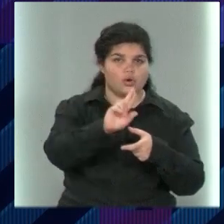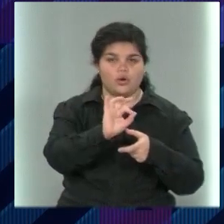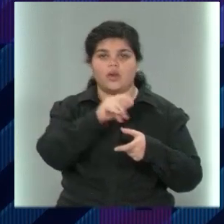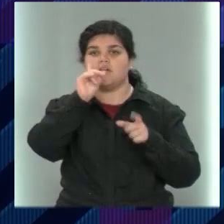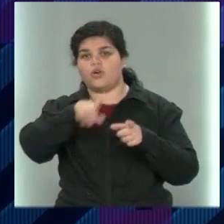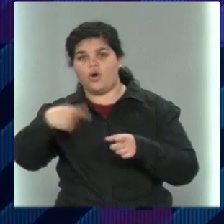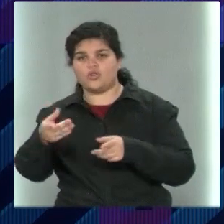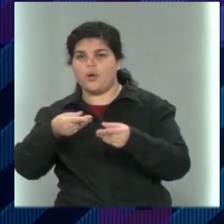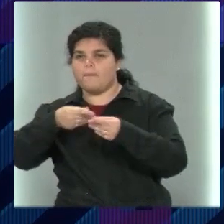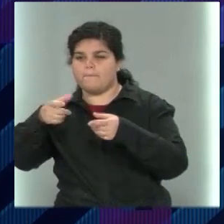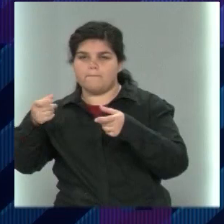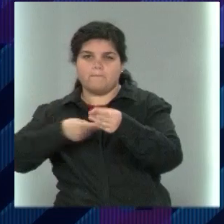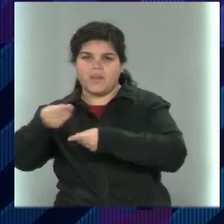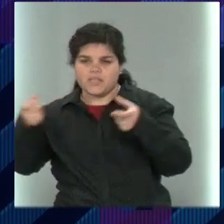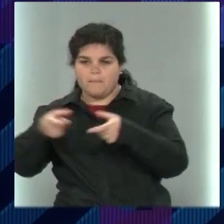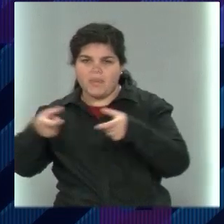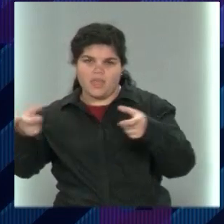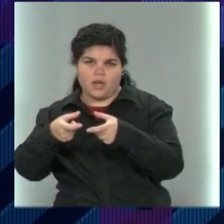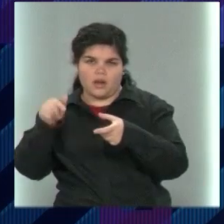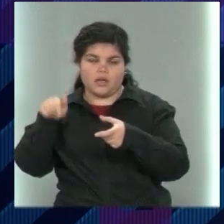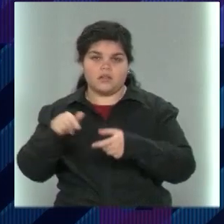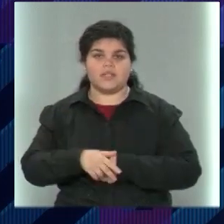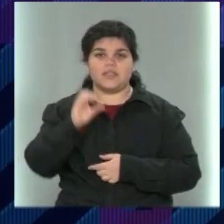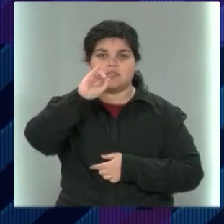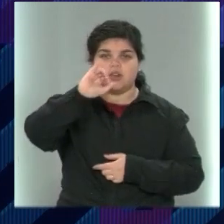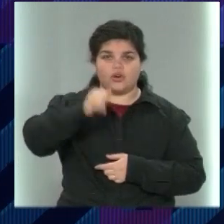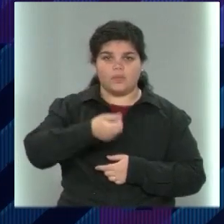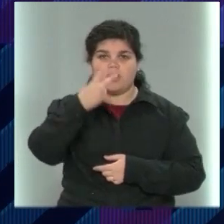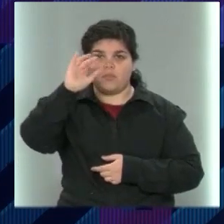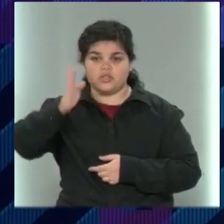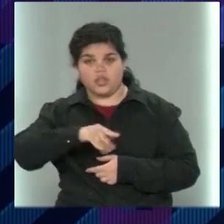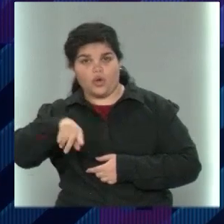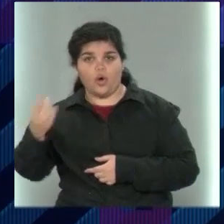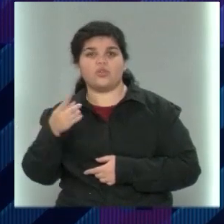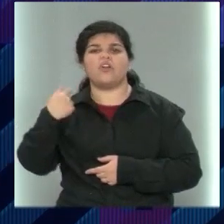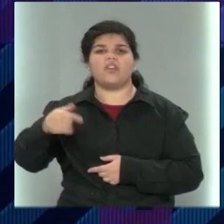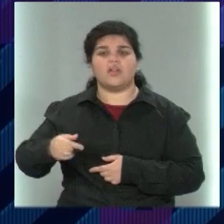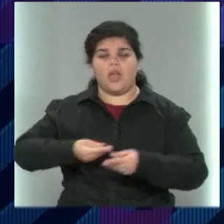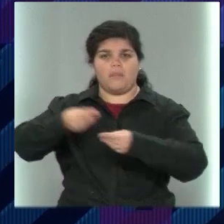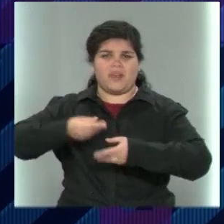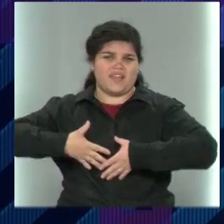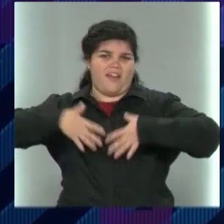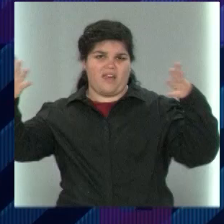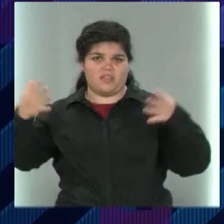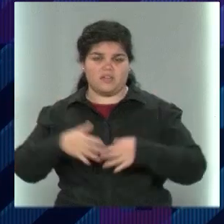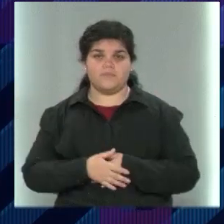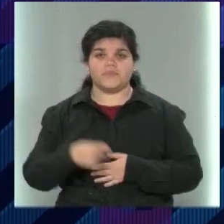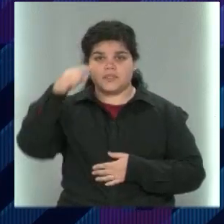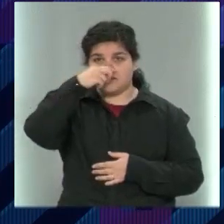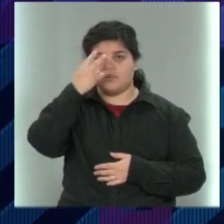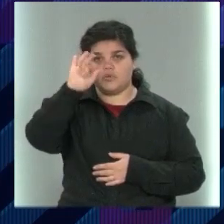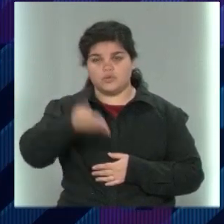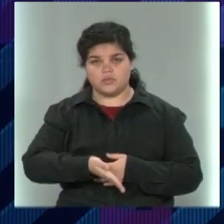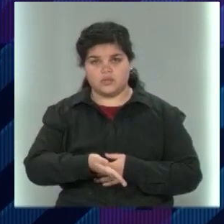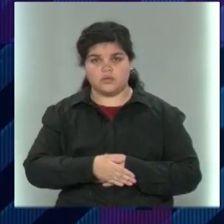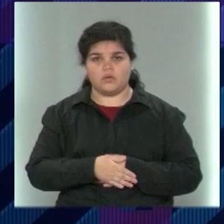16,8% medianas empresas, mientras que el 0,2% restante está conformado por las grandes compañías. El